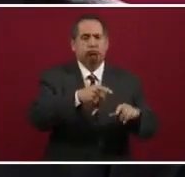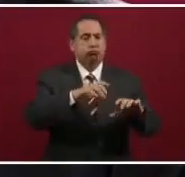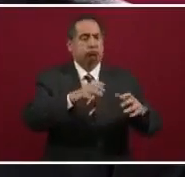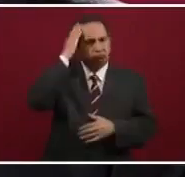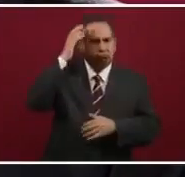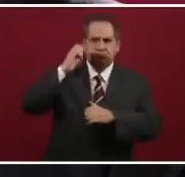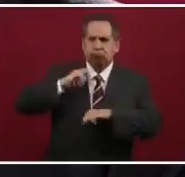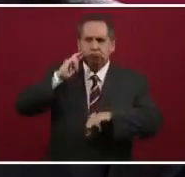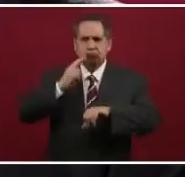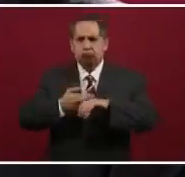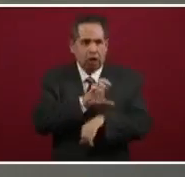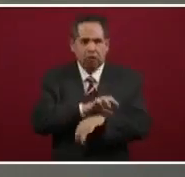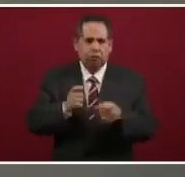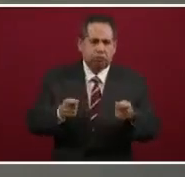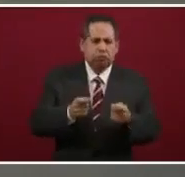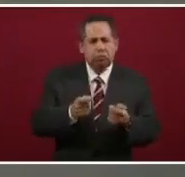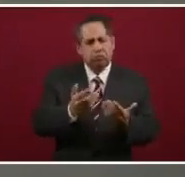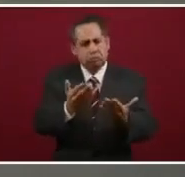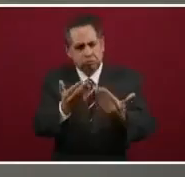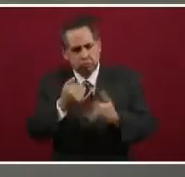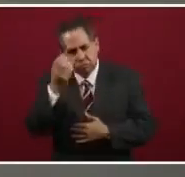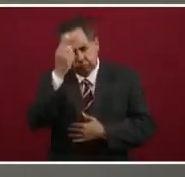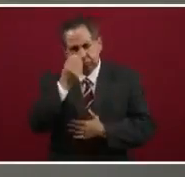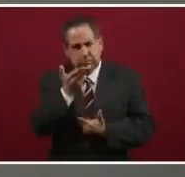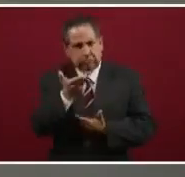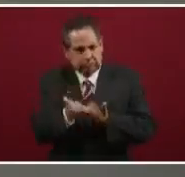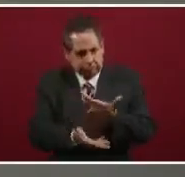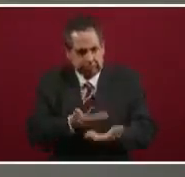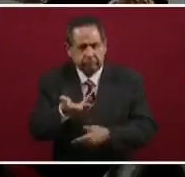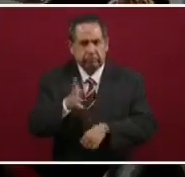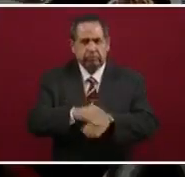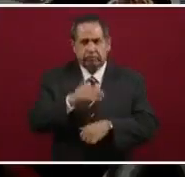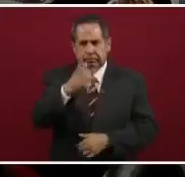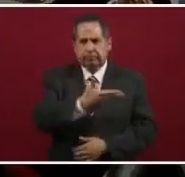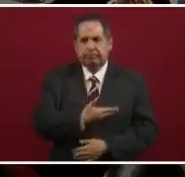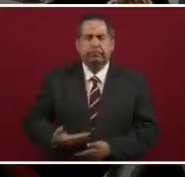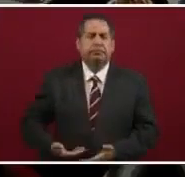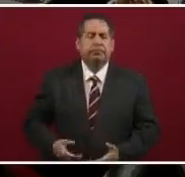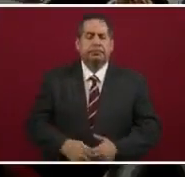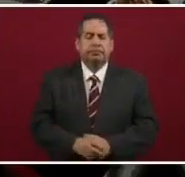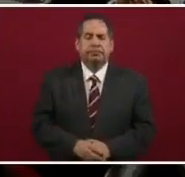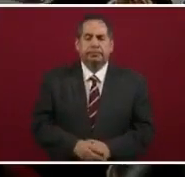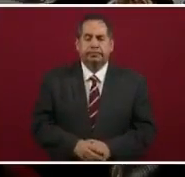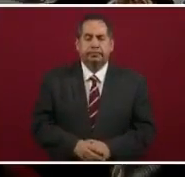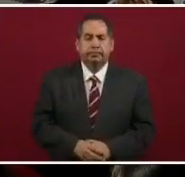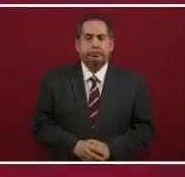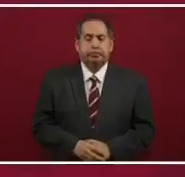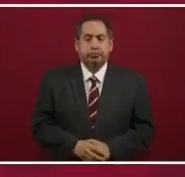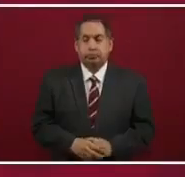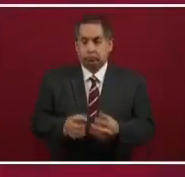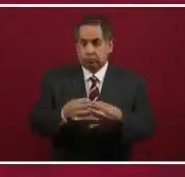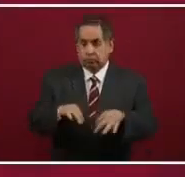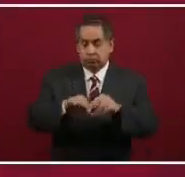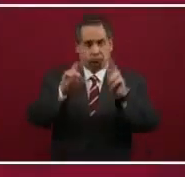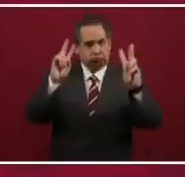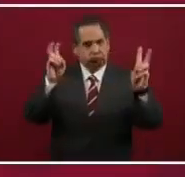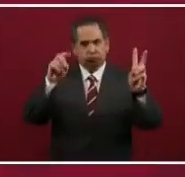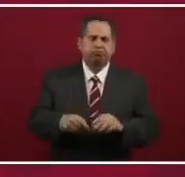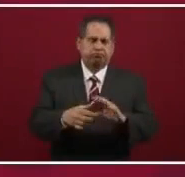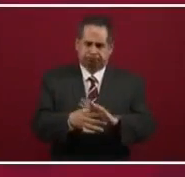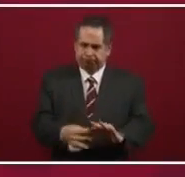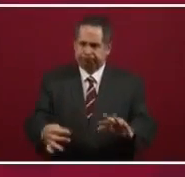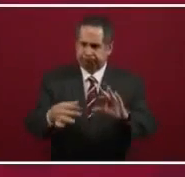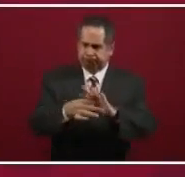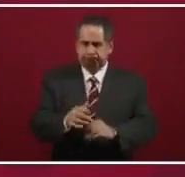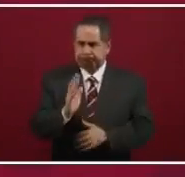y no hay cabeza, no hay coordinación. Deme su opinión, si me permite, presidente. Bueno, es tan importante el tema que aquí lo hemos